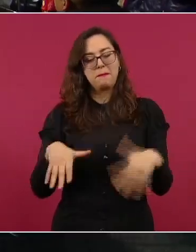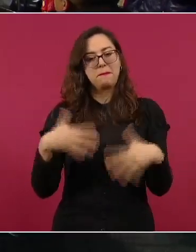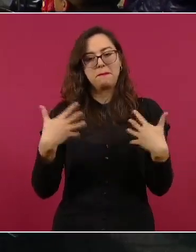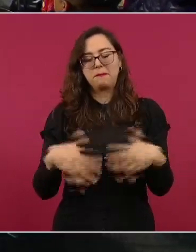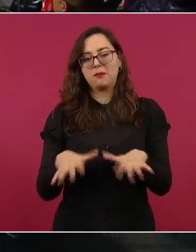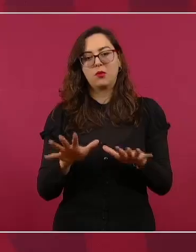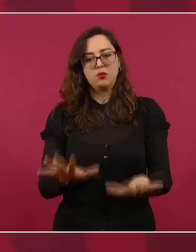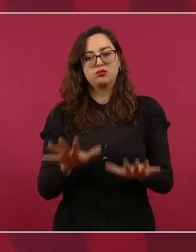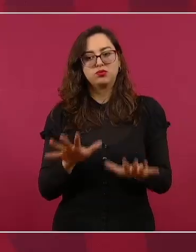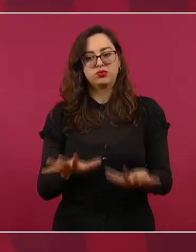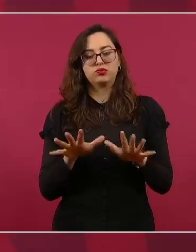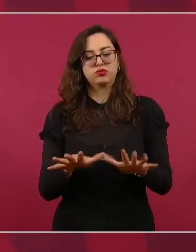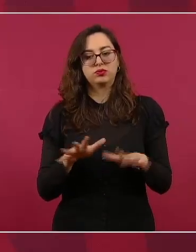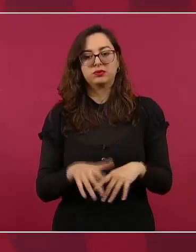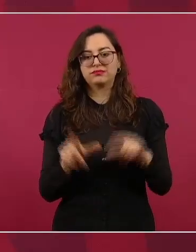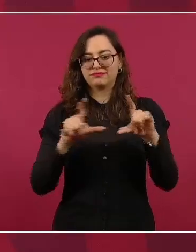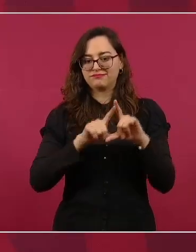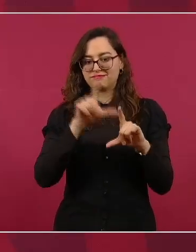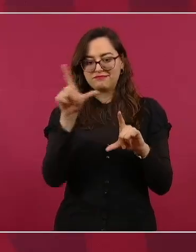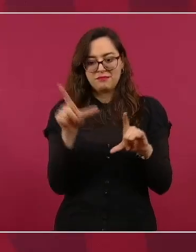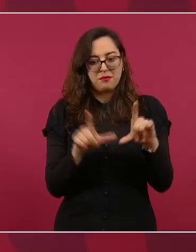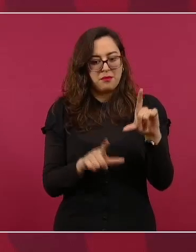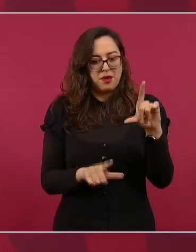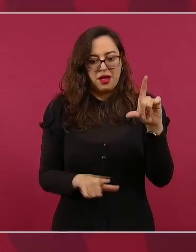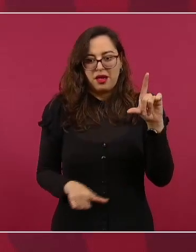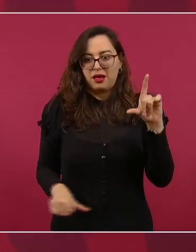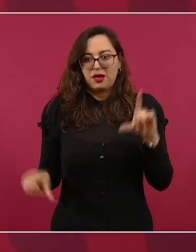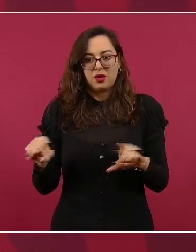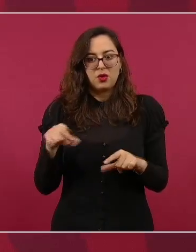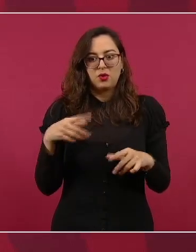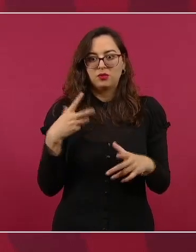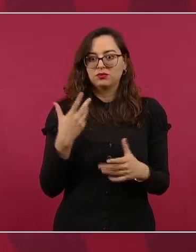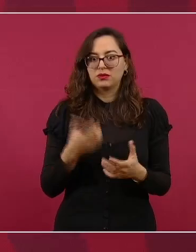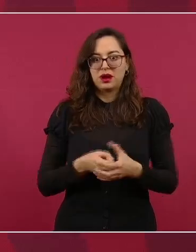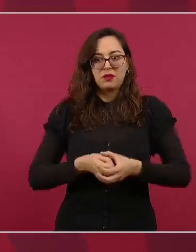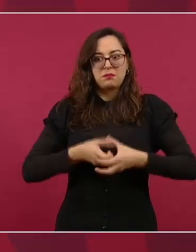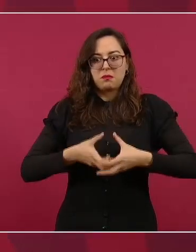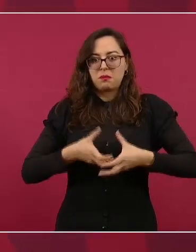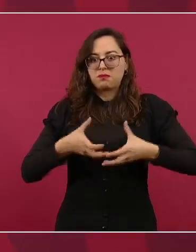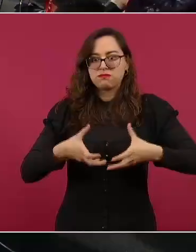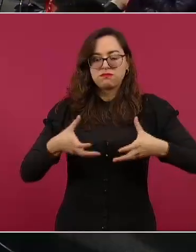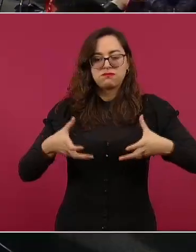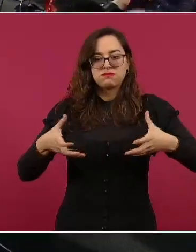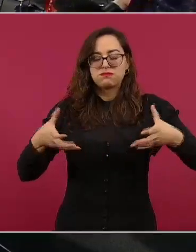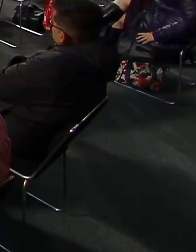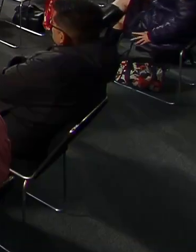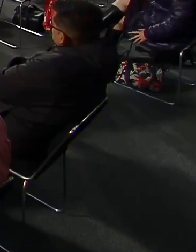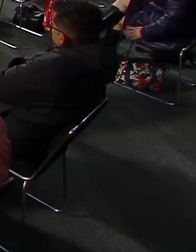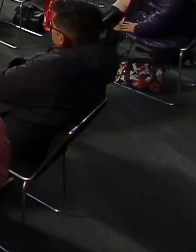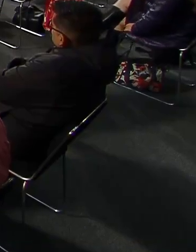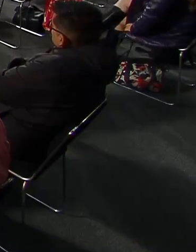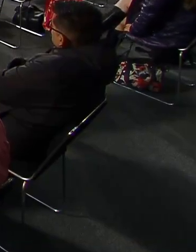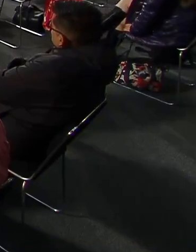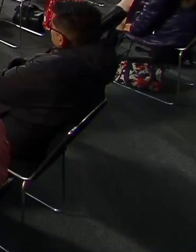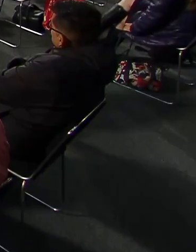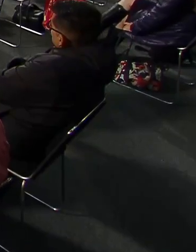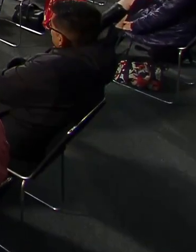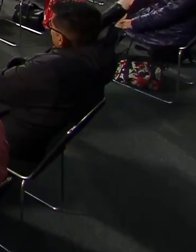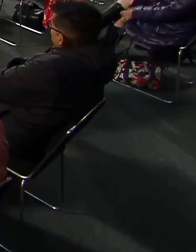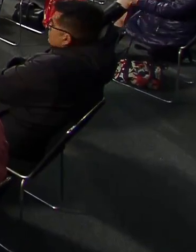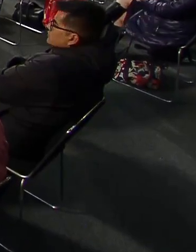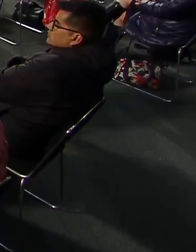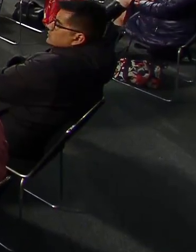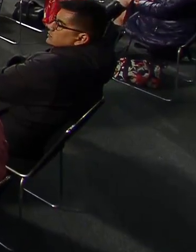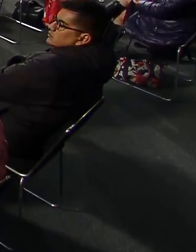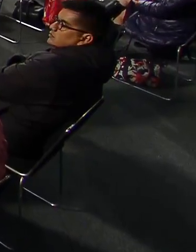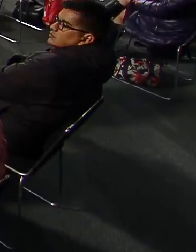El país era una fábrica de sueños. Venir aquí a estudiar a la Ciudad de